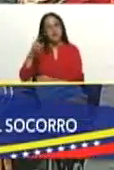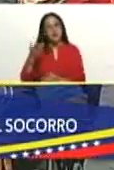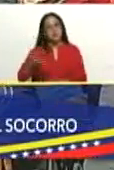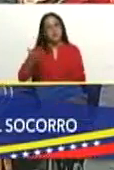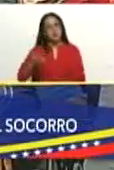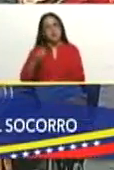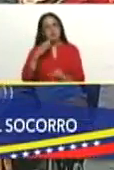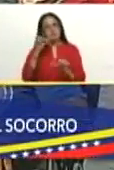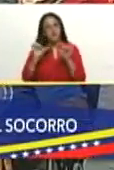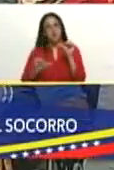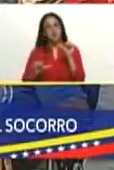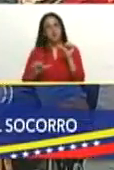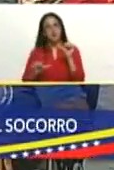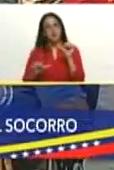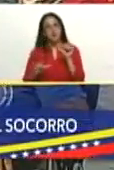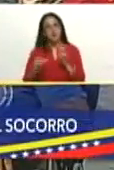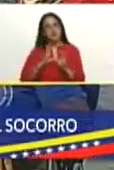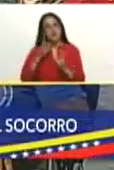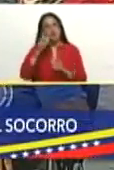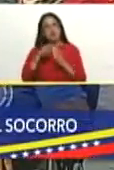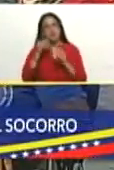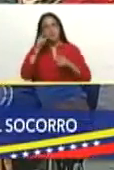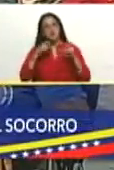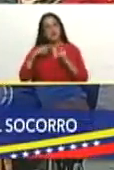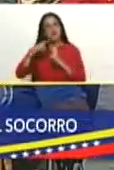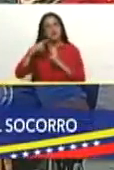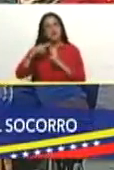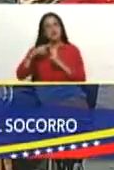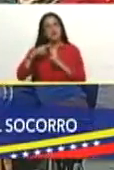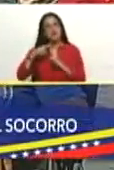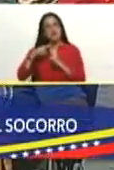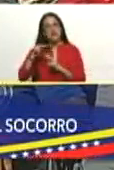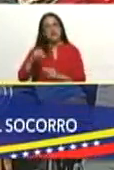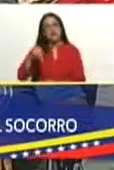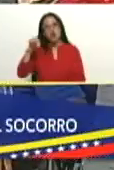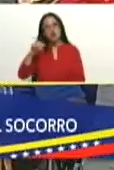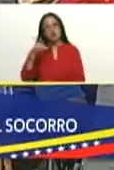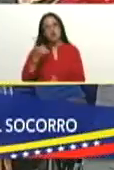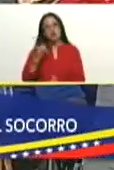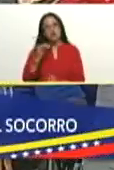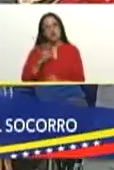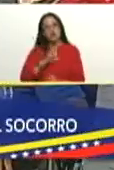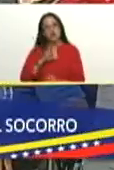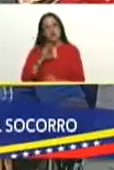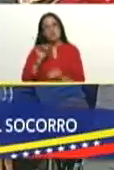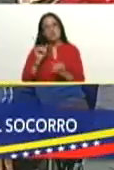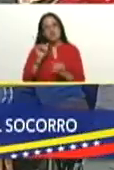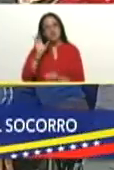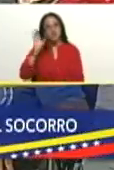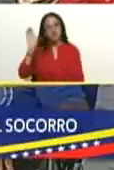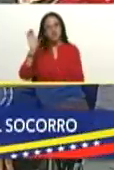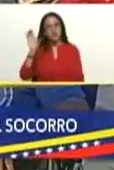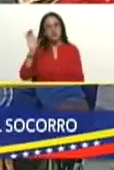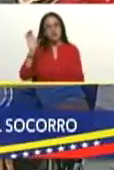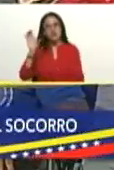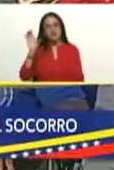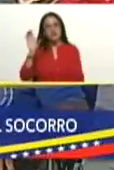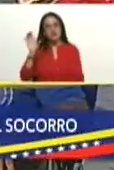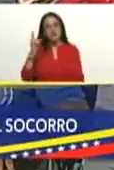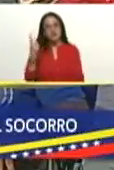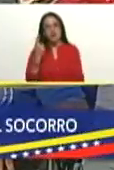señalarlo, los tachirenses y la gente del norte de Santander somos un mismo país, partido solamente